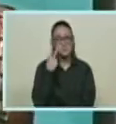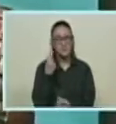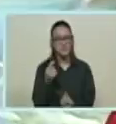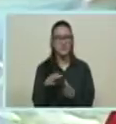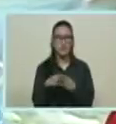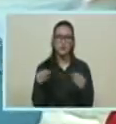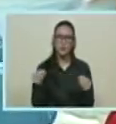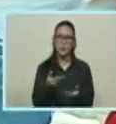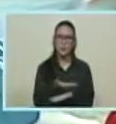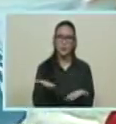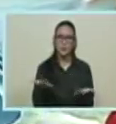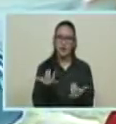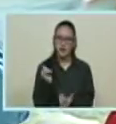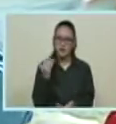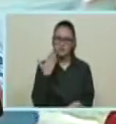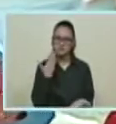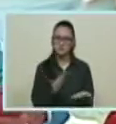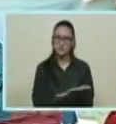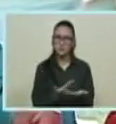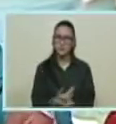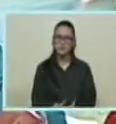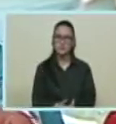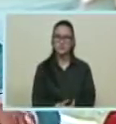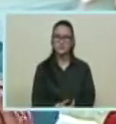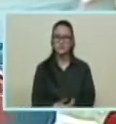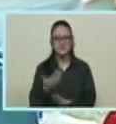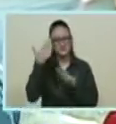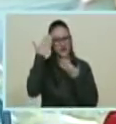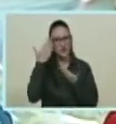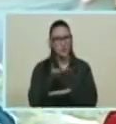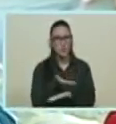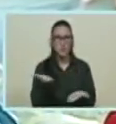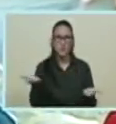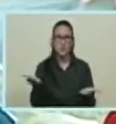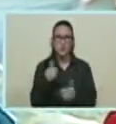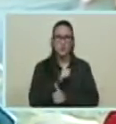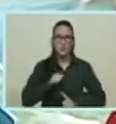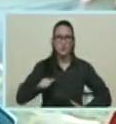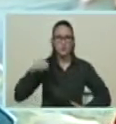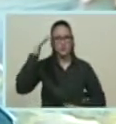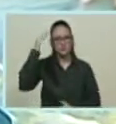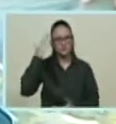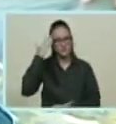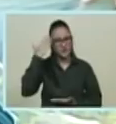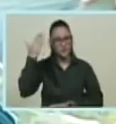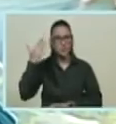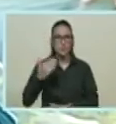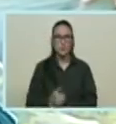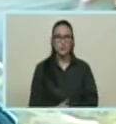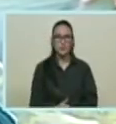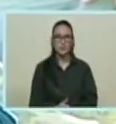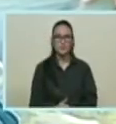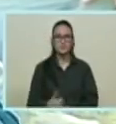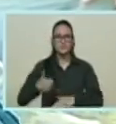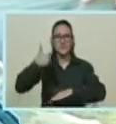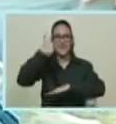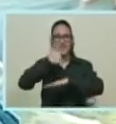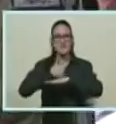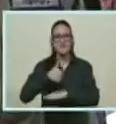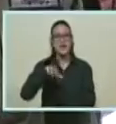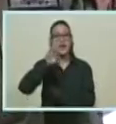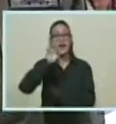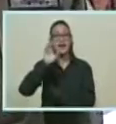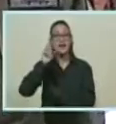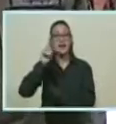todos y todas, aquí lo tengo. Bueno, un saludo a nuestra Fuerza Armada Nacional Bolivariana, al jefe de la